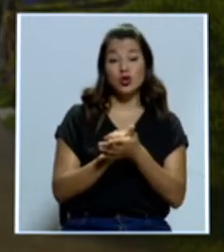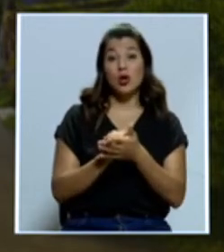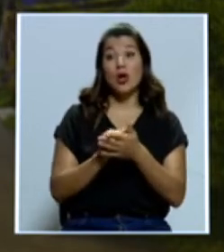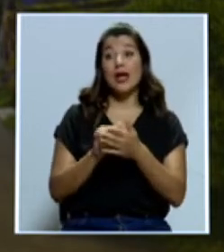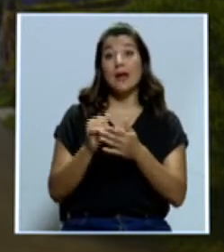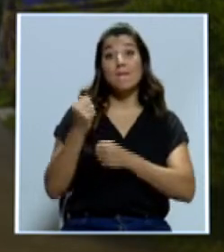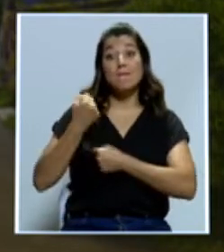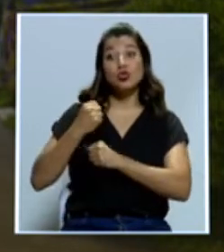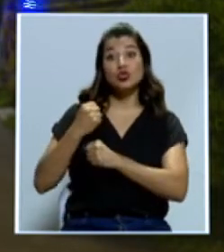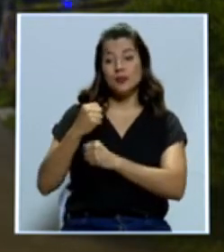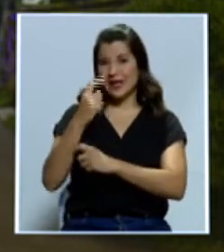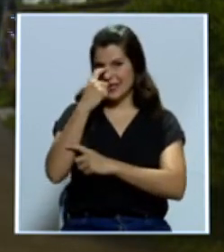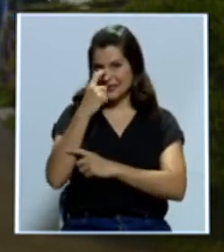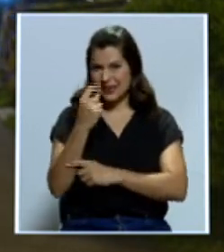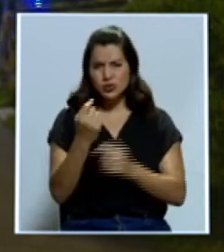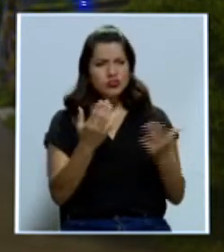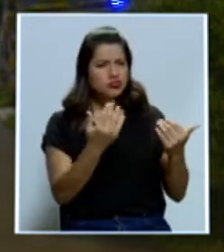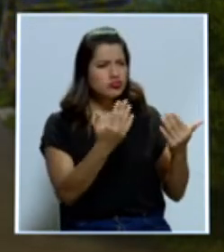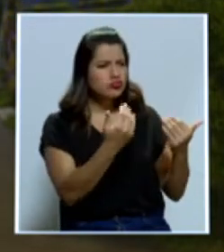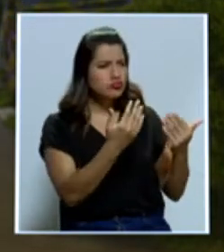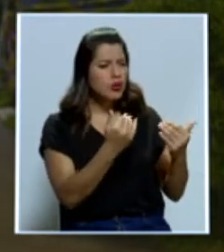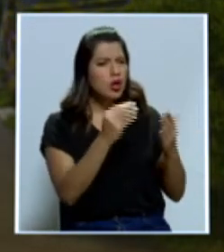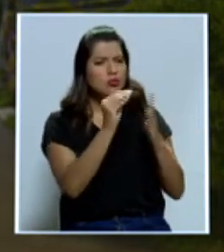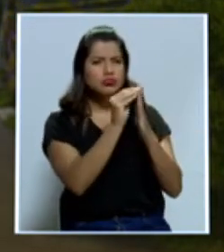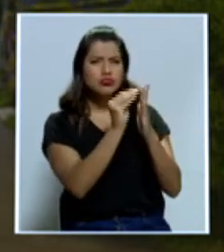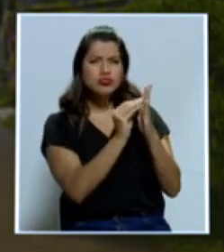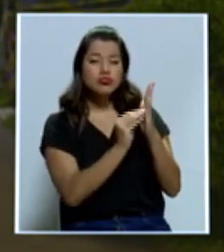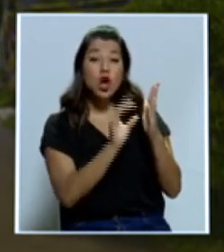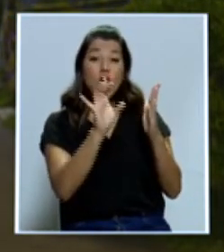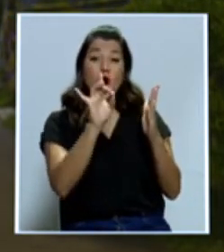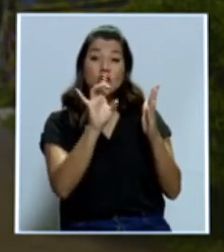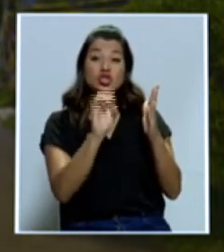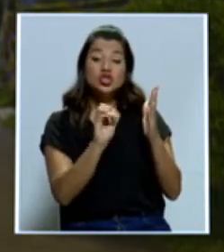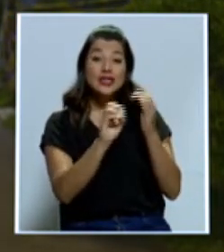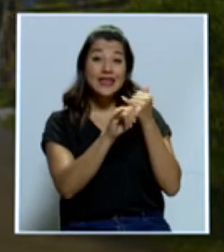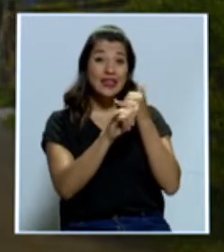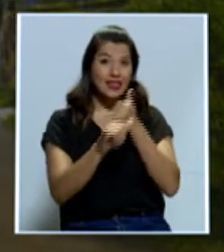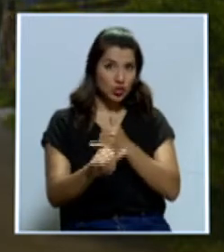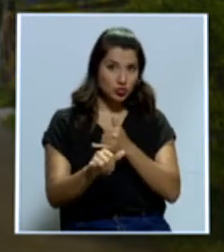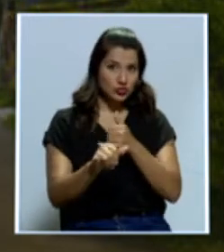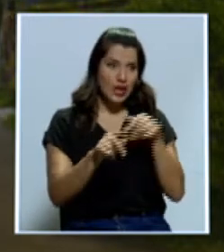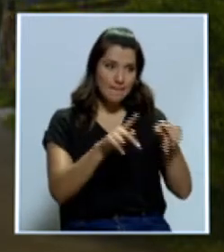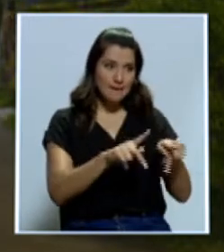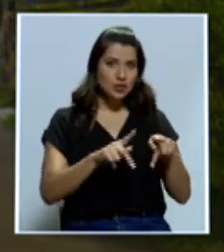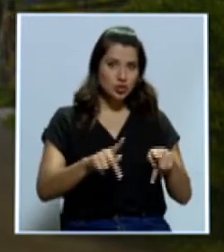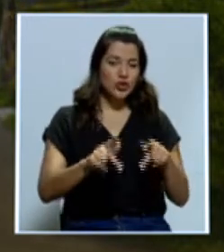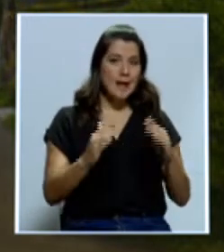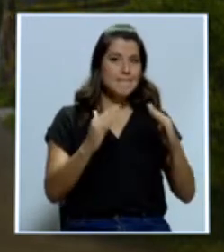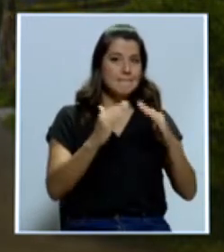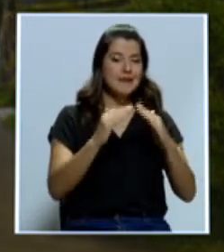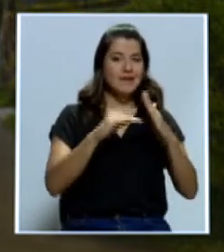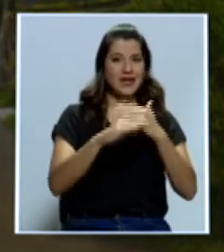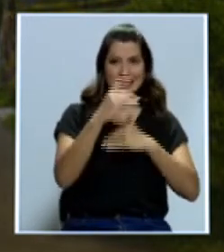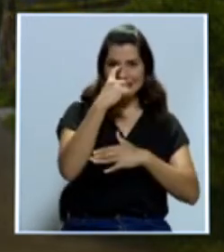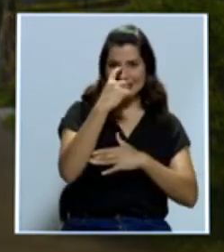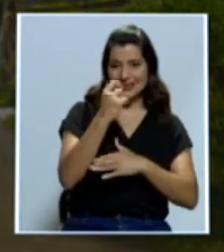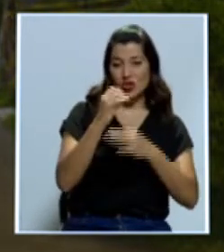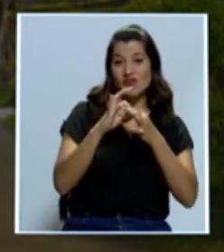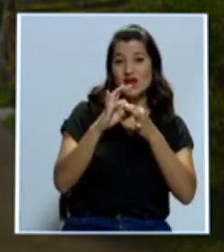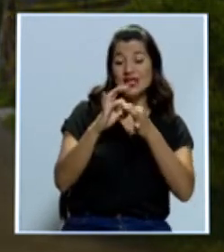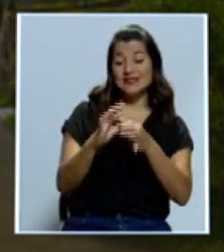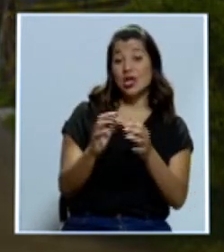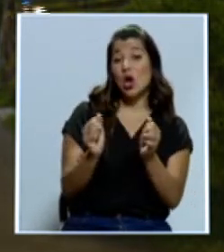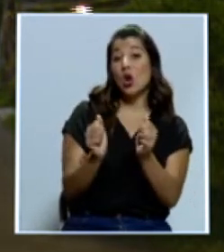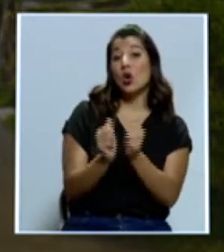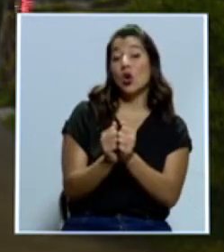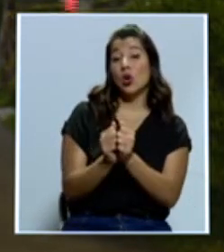menos 80 denuncias de abonados de acueductos y alcantarillados de Escazú sobre el tema en